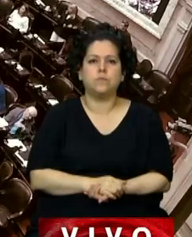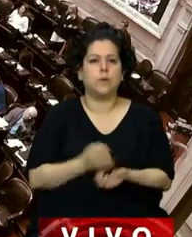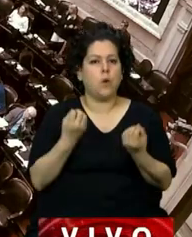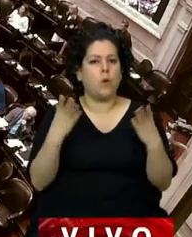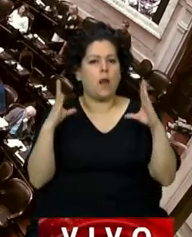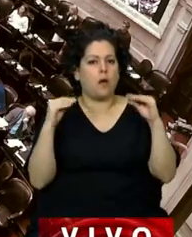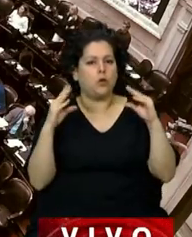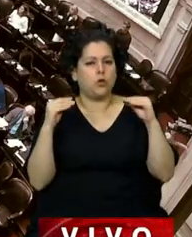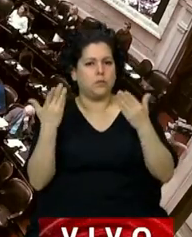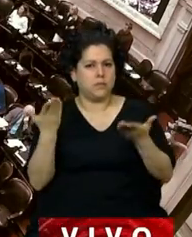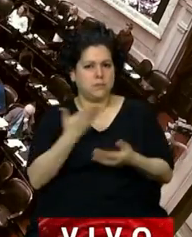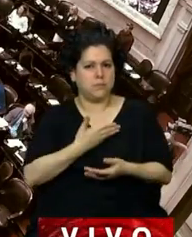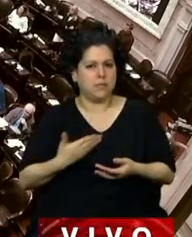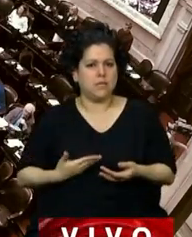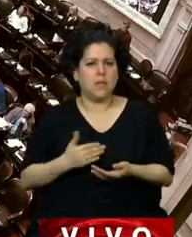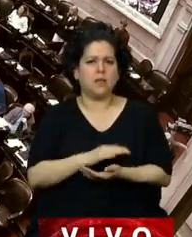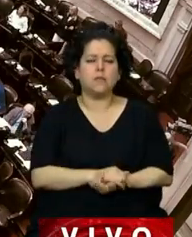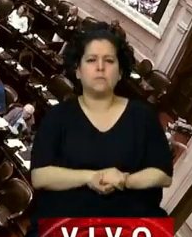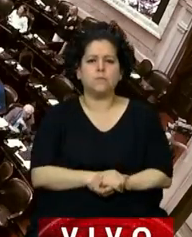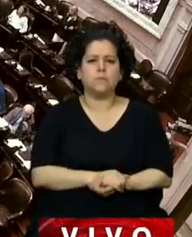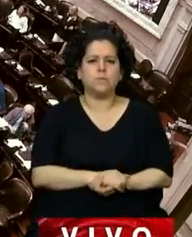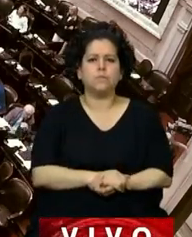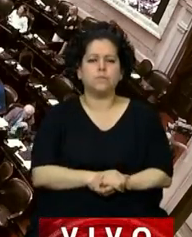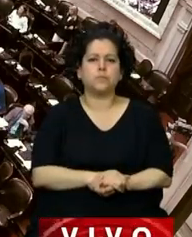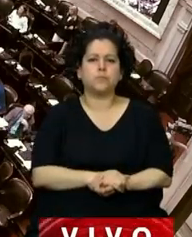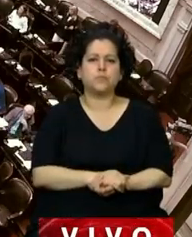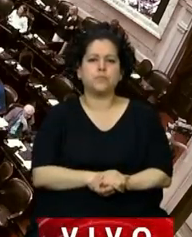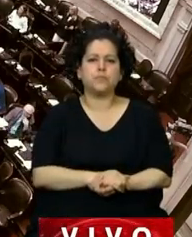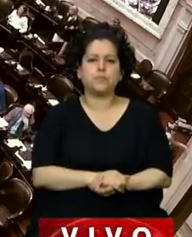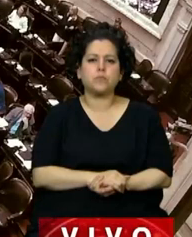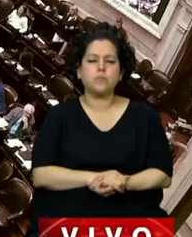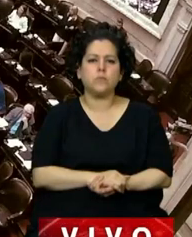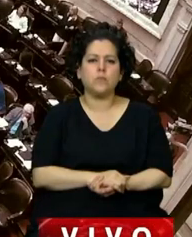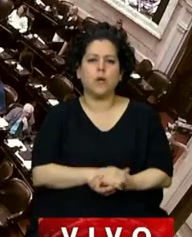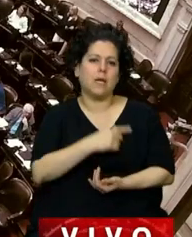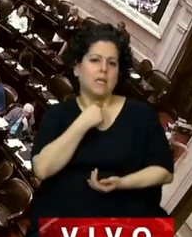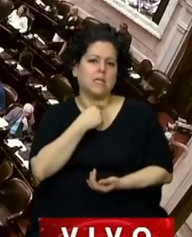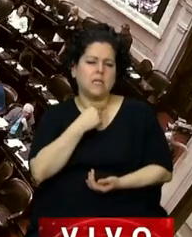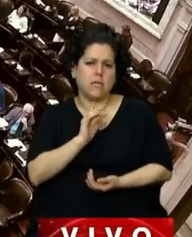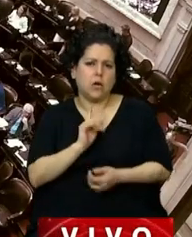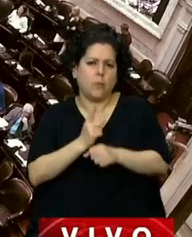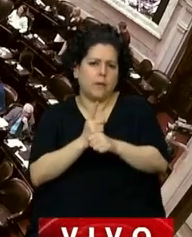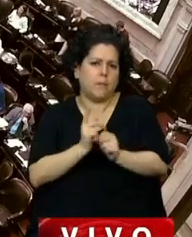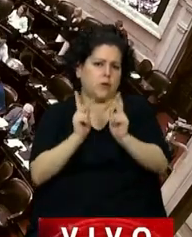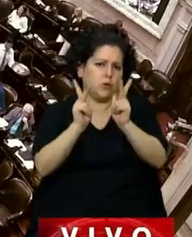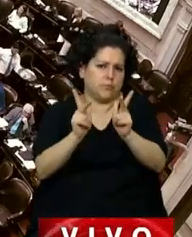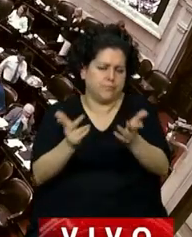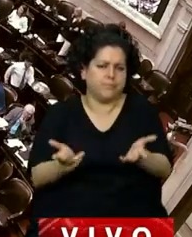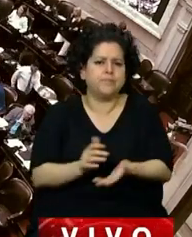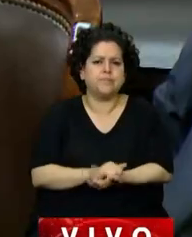Buenas noches presidente bueno en primer lugar quiero mencionar